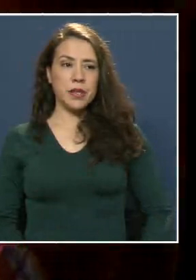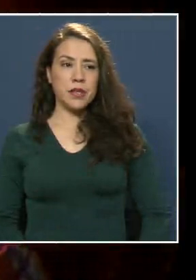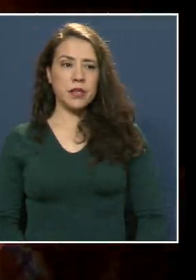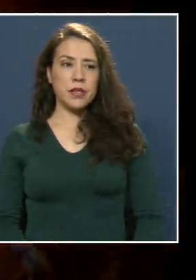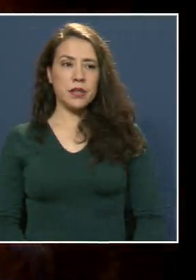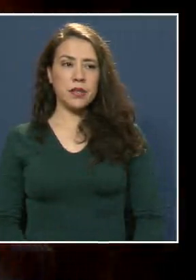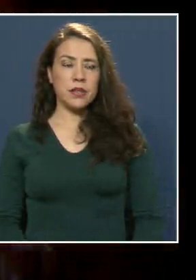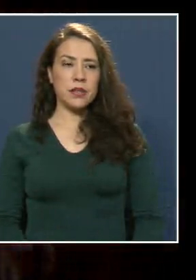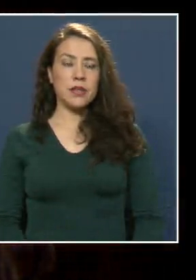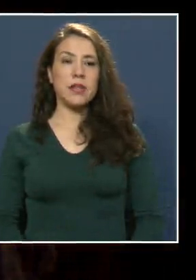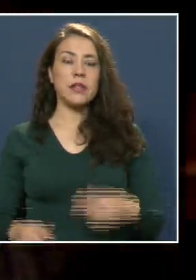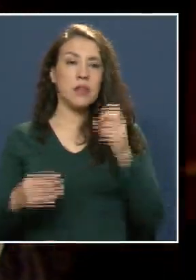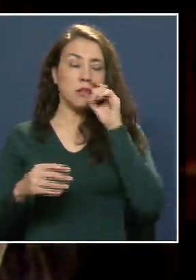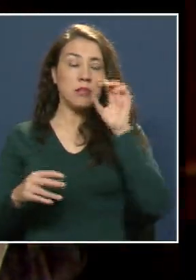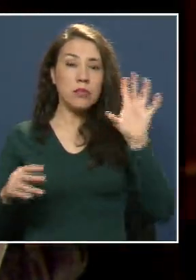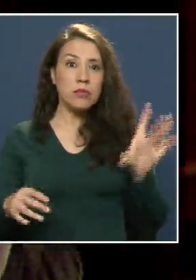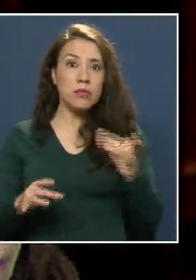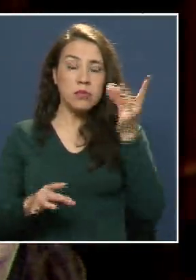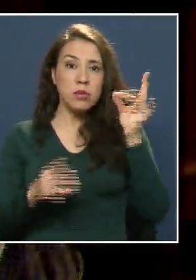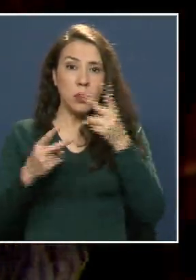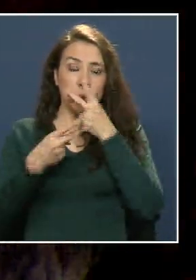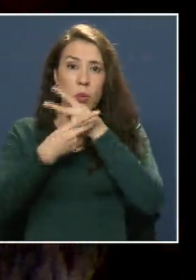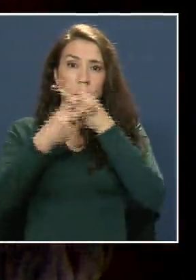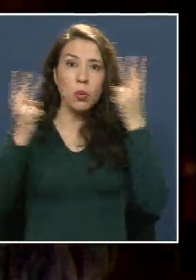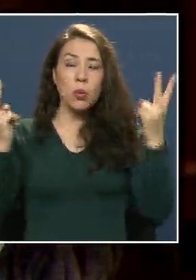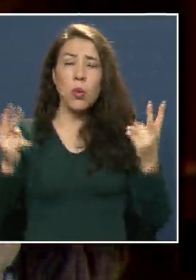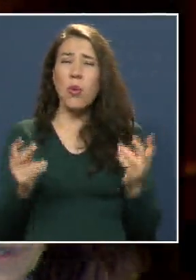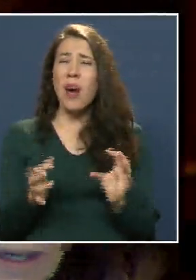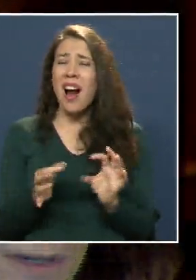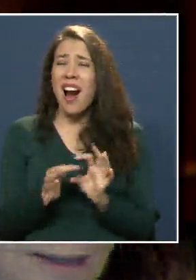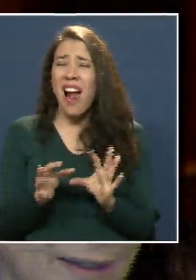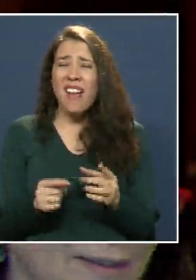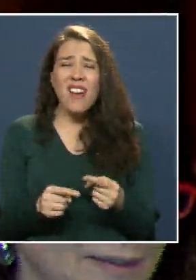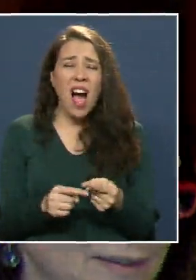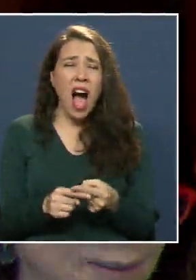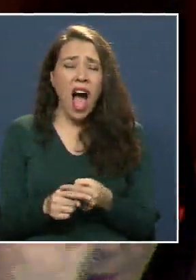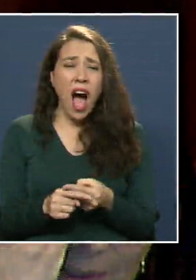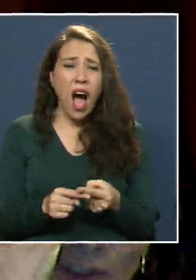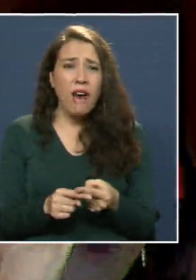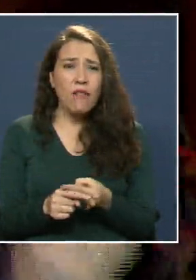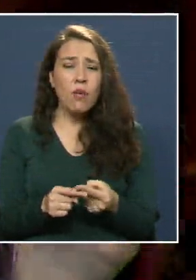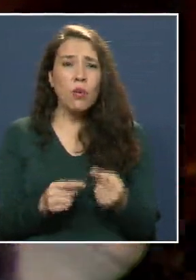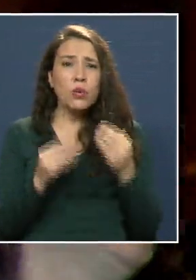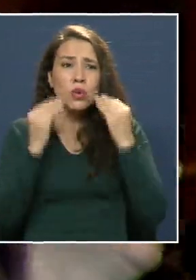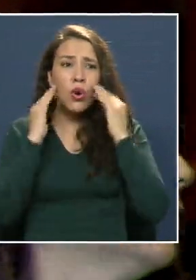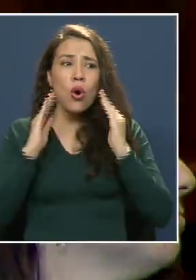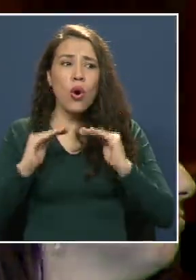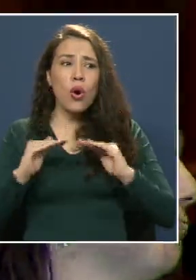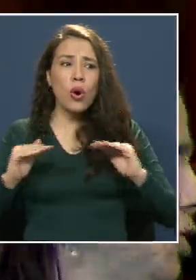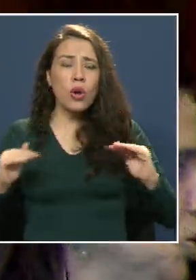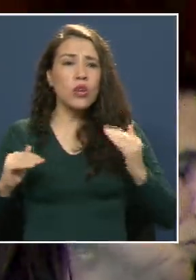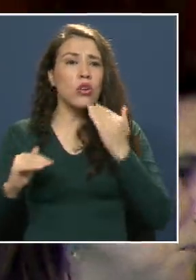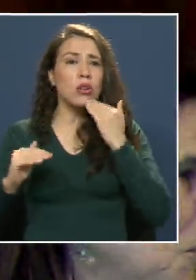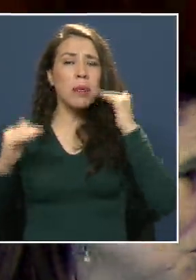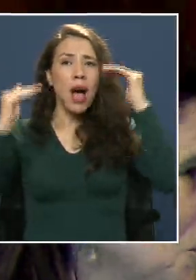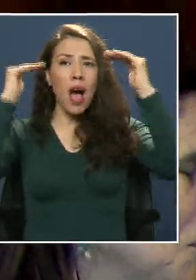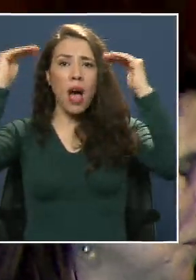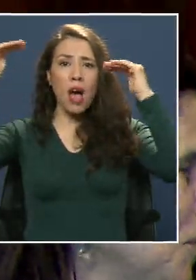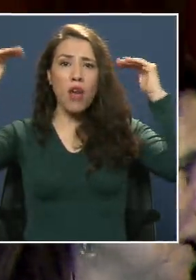Han salido a la luz pública atroces casos de abuso a nuestros niños, niñas y también